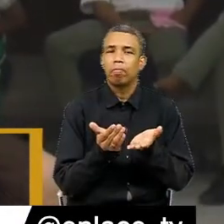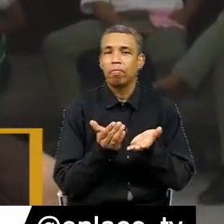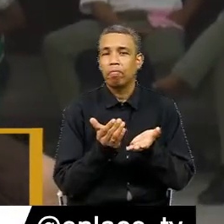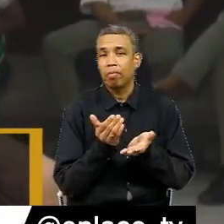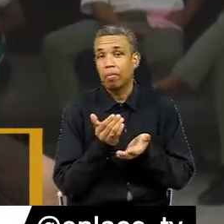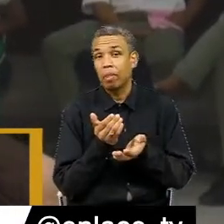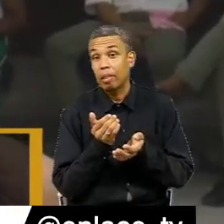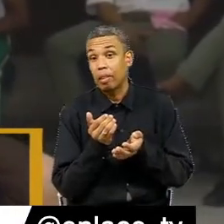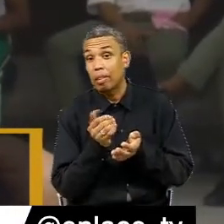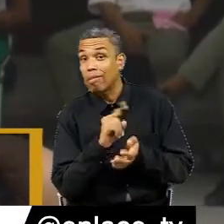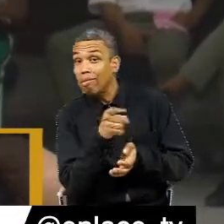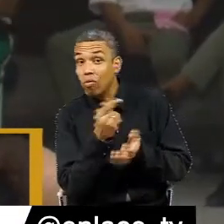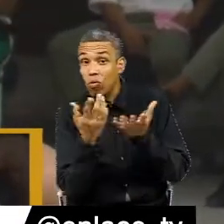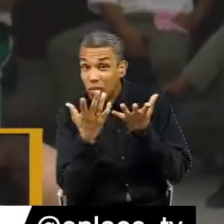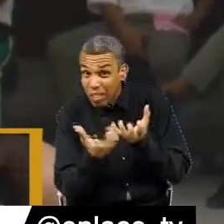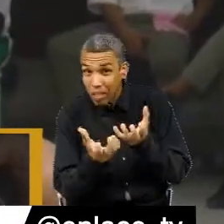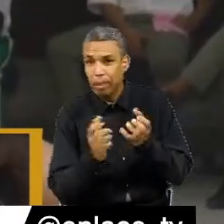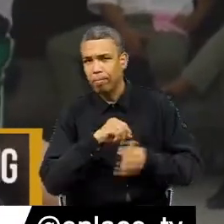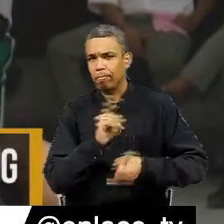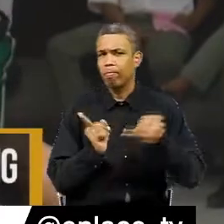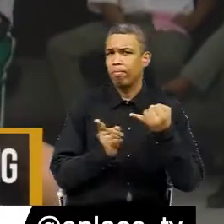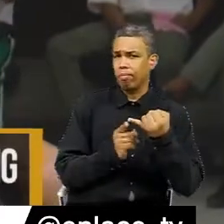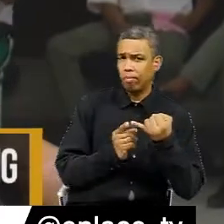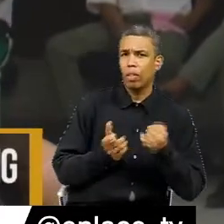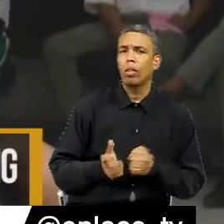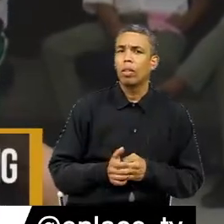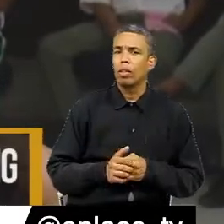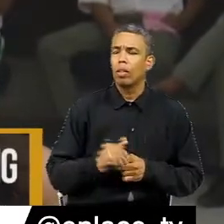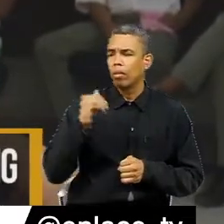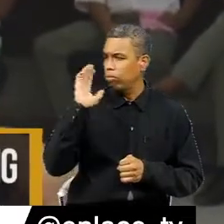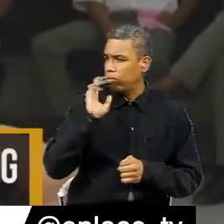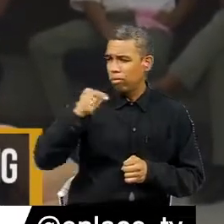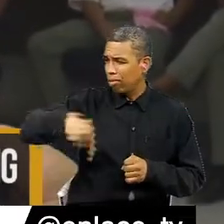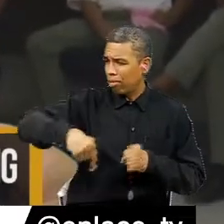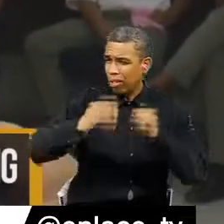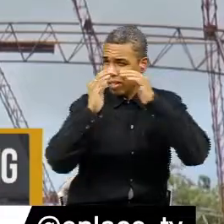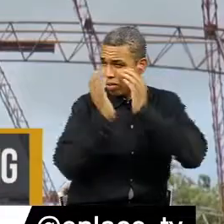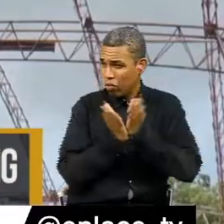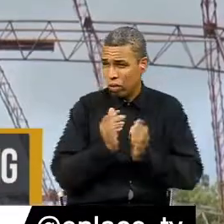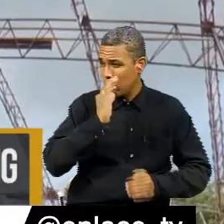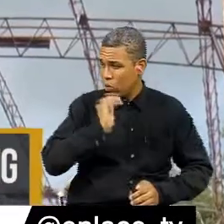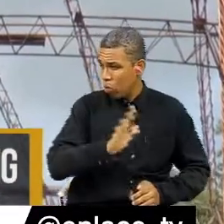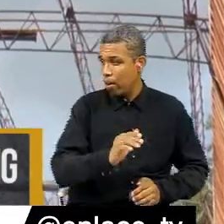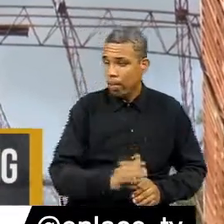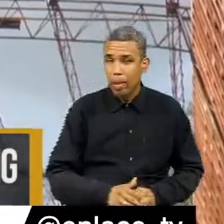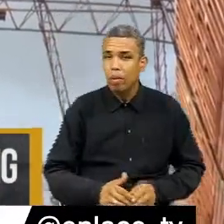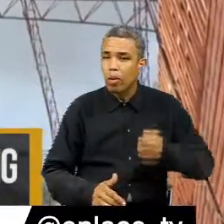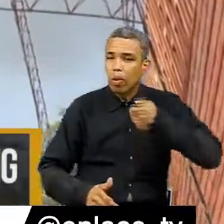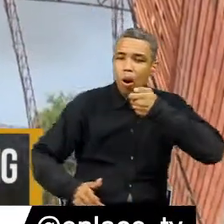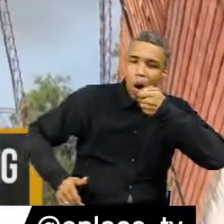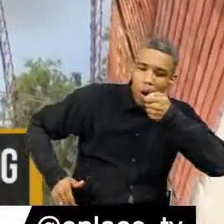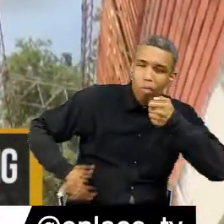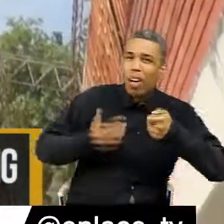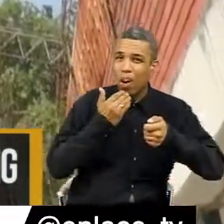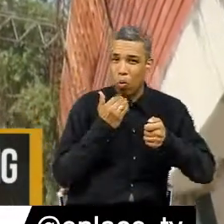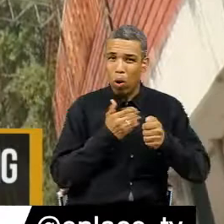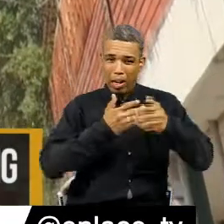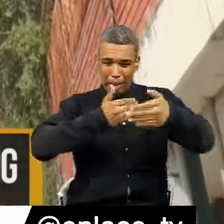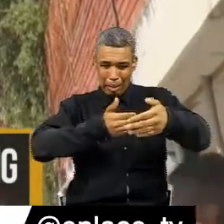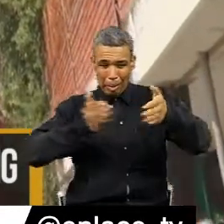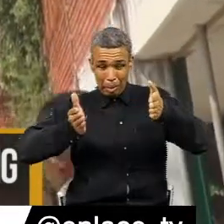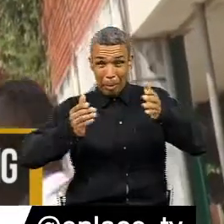unos bebederos en vista de que en Barranca Bermeja, para nadie es un secreto, que hace una temperatura bastante calurosa y que en estos momentos ellos